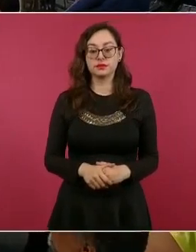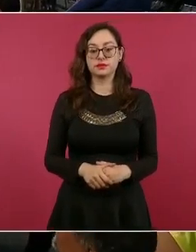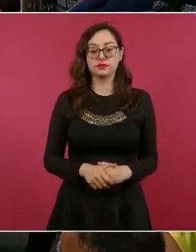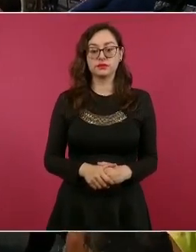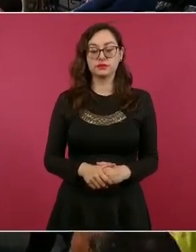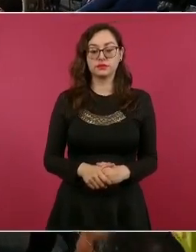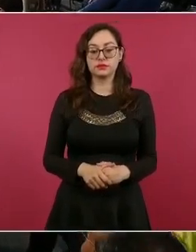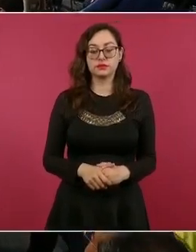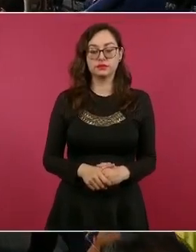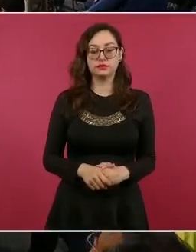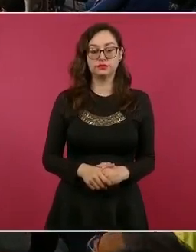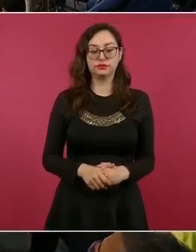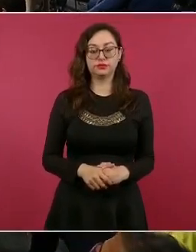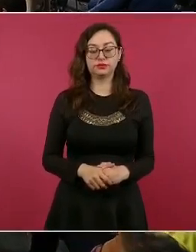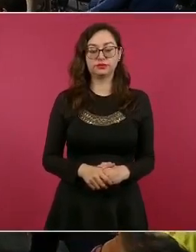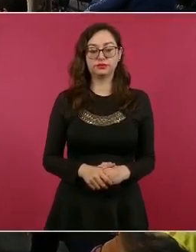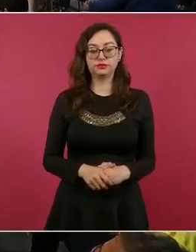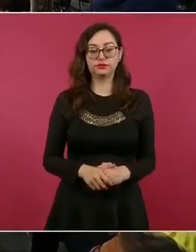Al mismo tiempo